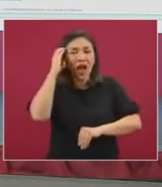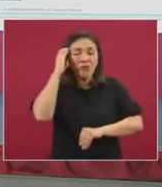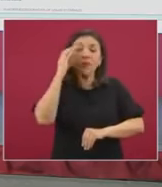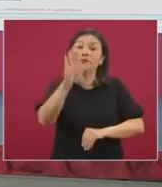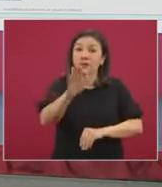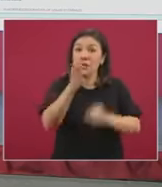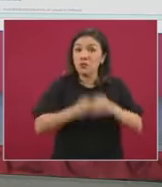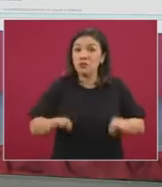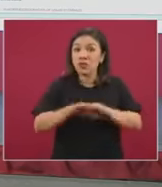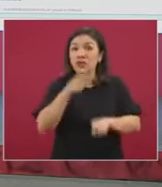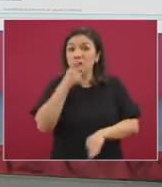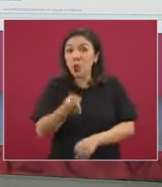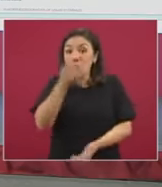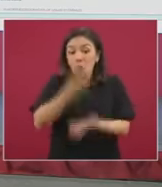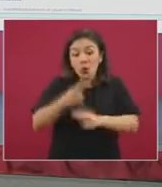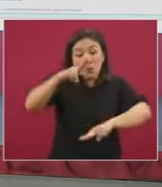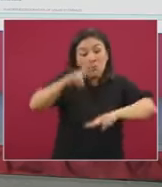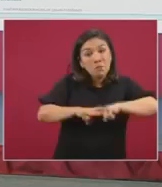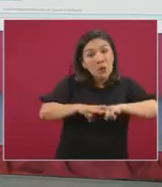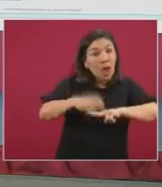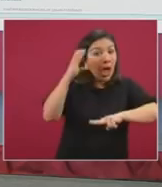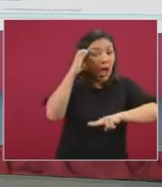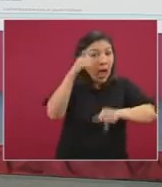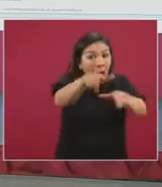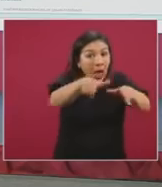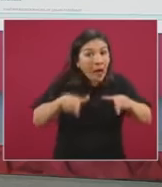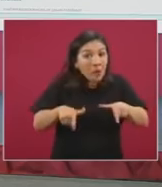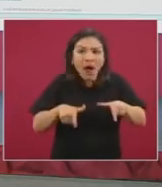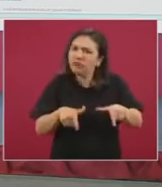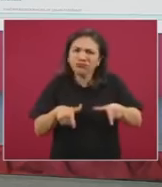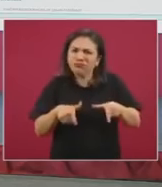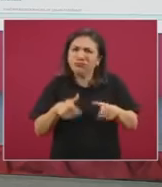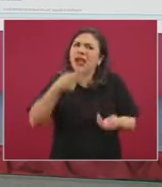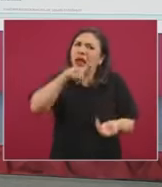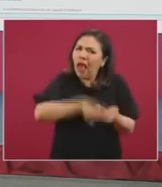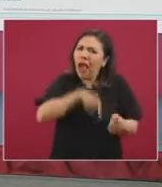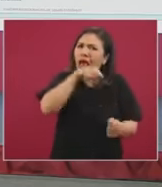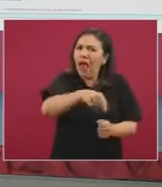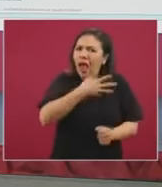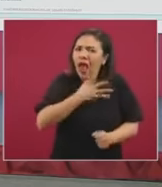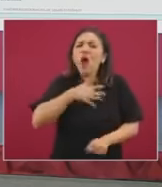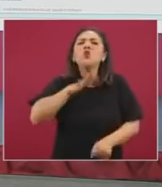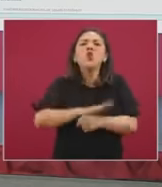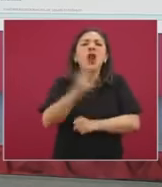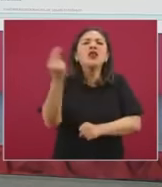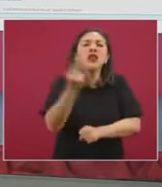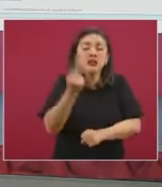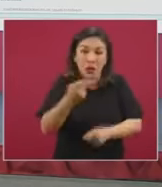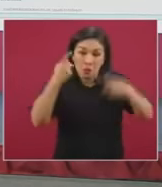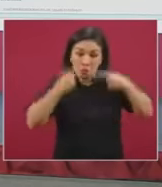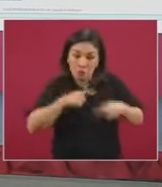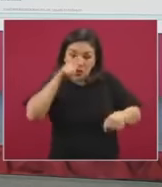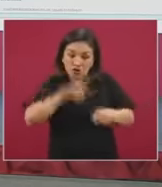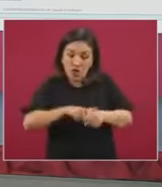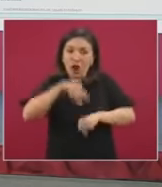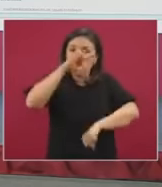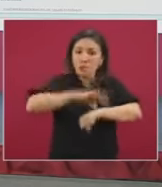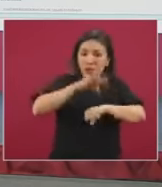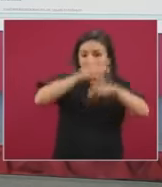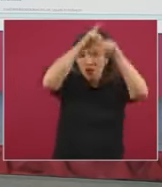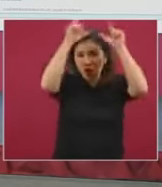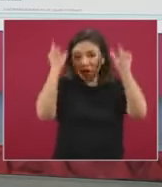es importante que no es solamente la cama física, sino que las camas con todo lo necesario, personal, insumos